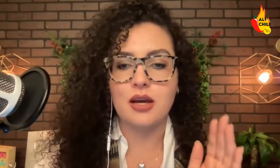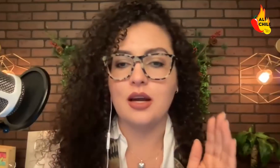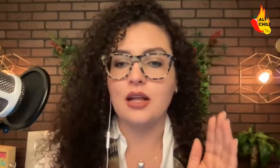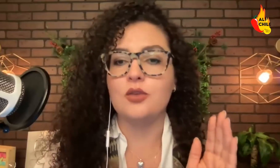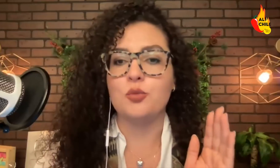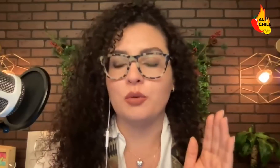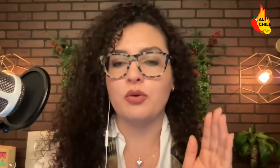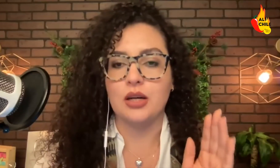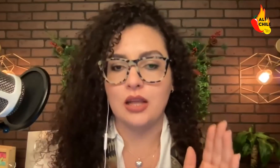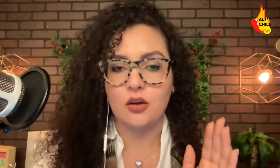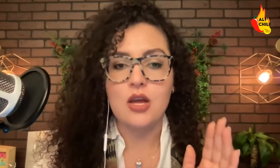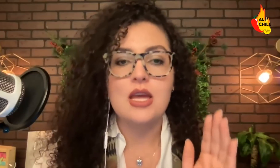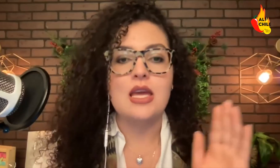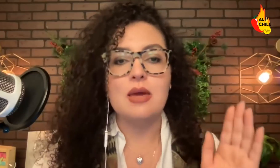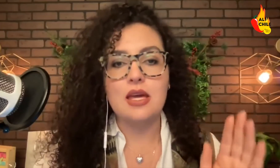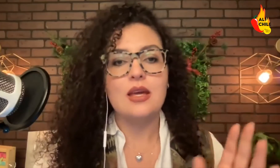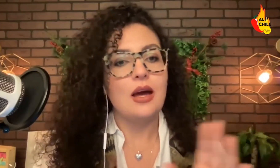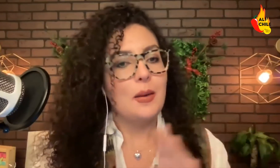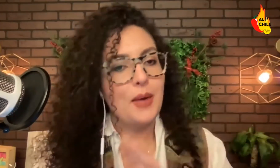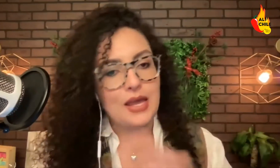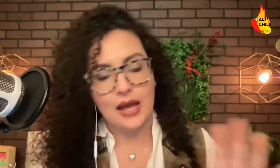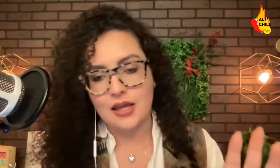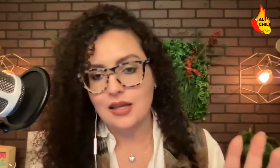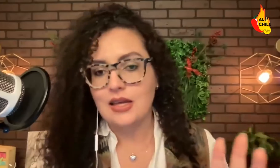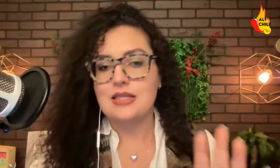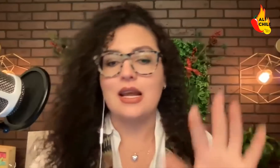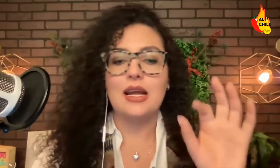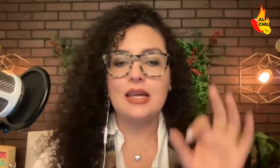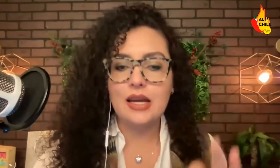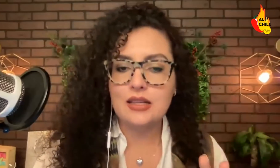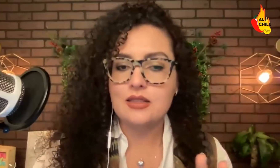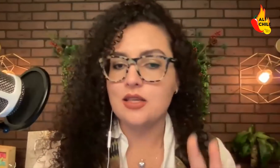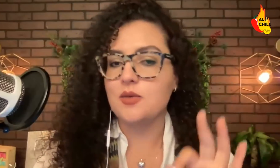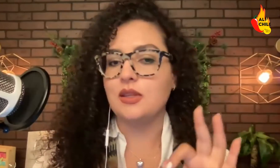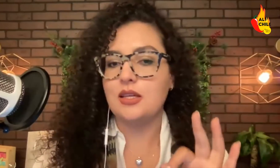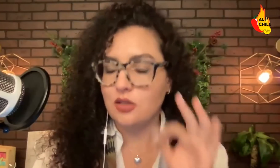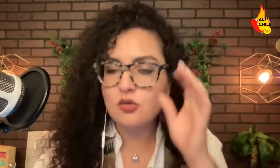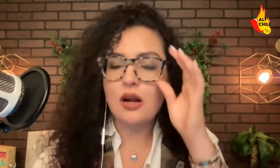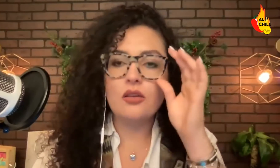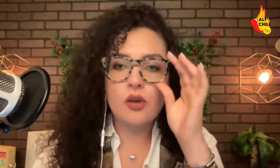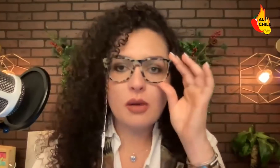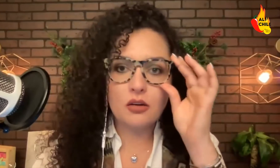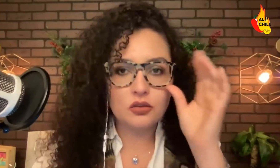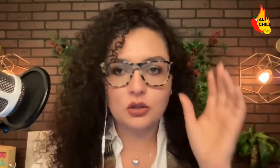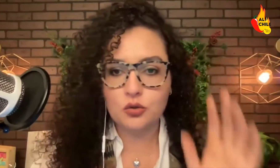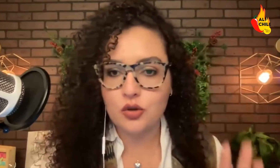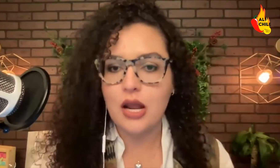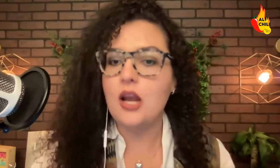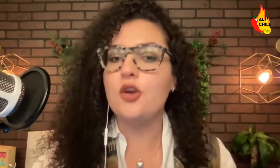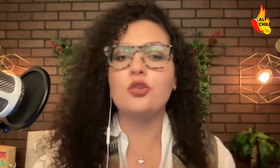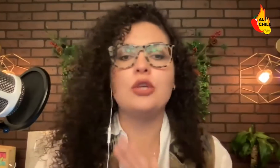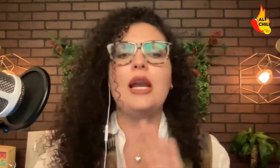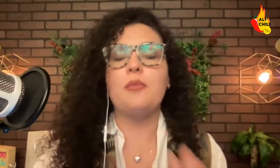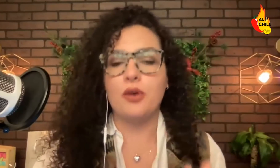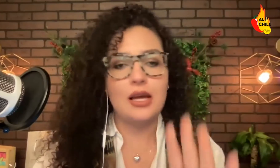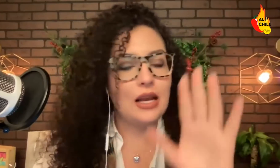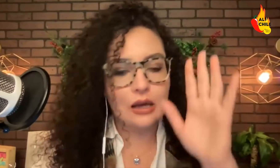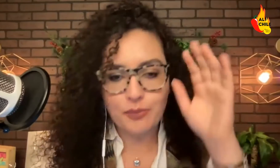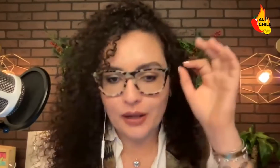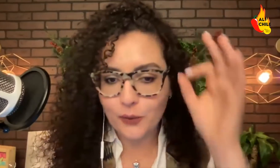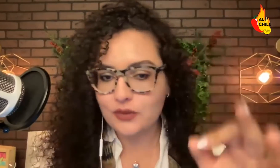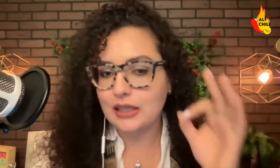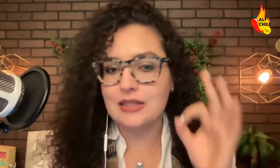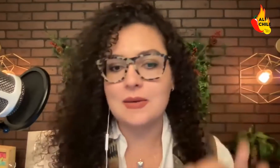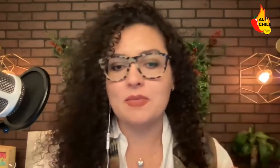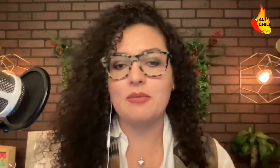es que usted se vaya generando su propio criterio. Y vaya, se requieren 50... Es una reforma constitucional, no sale por ahí.